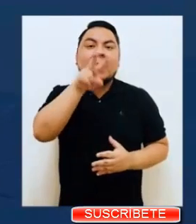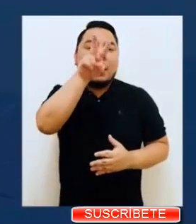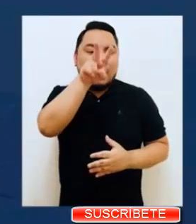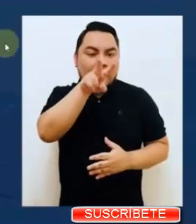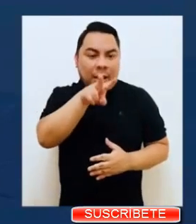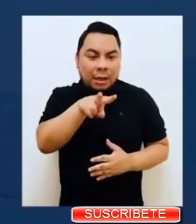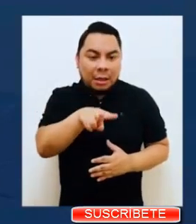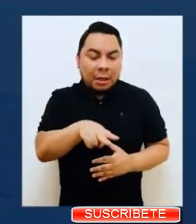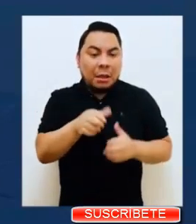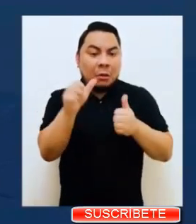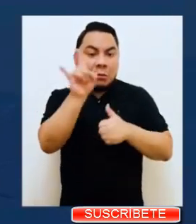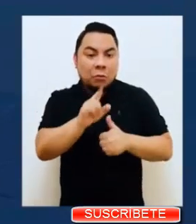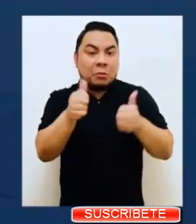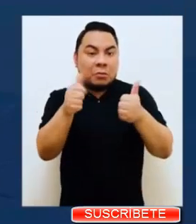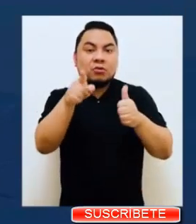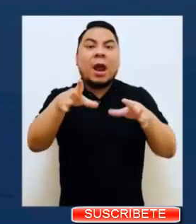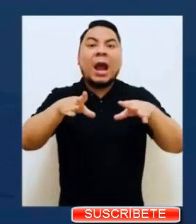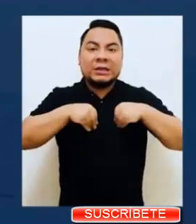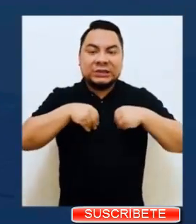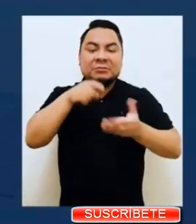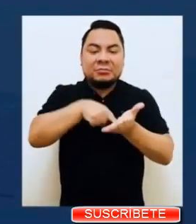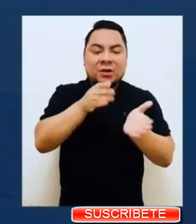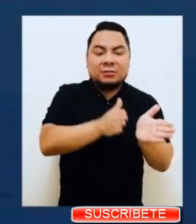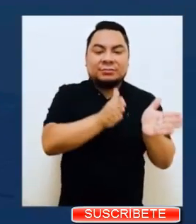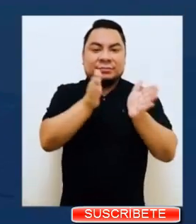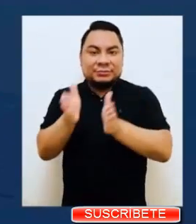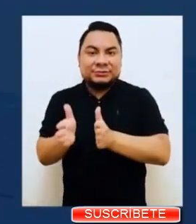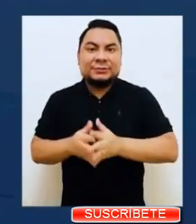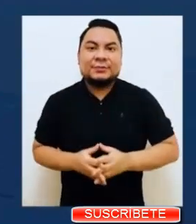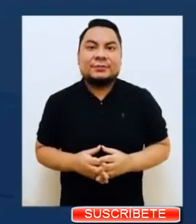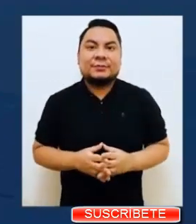Lee los términos y condiciones de uso y acepta para continuar.